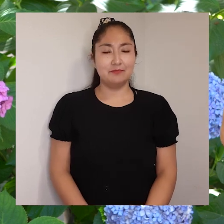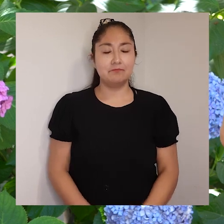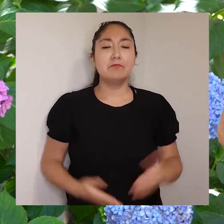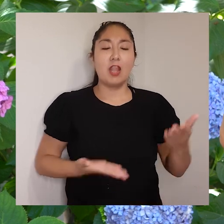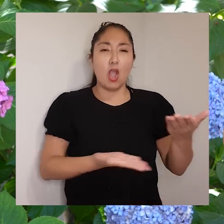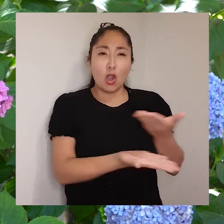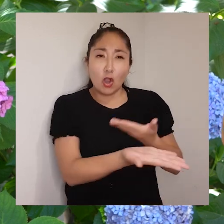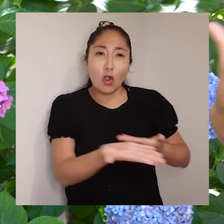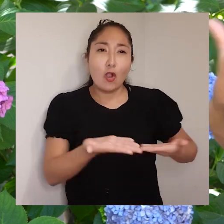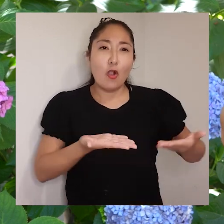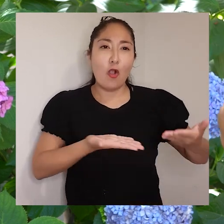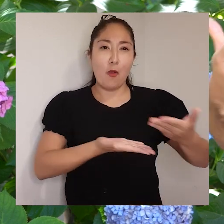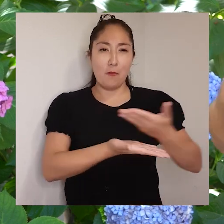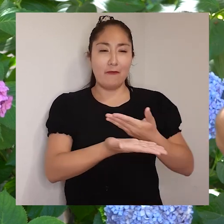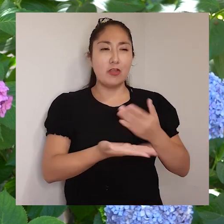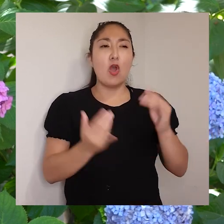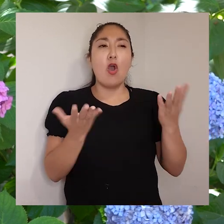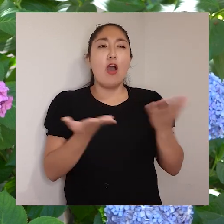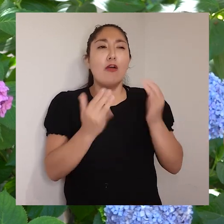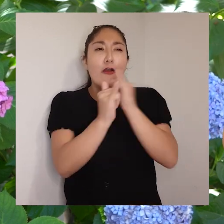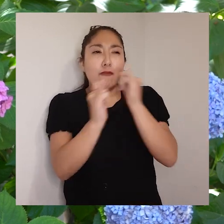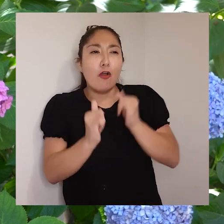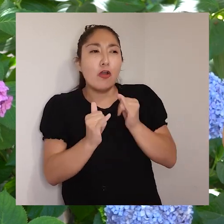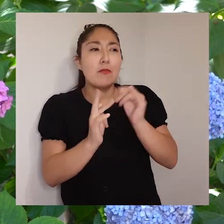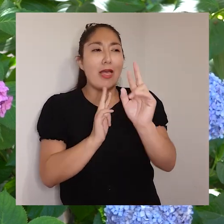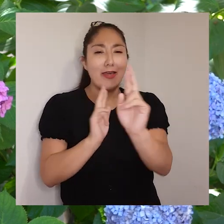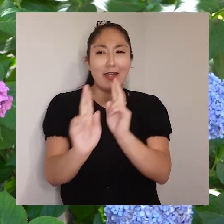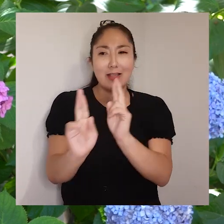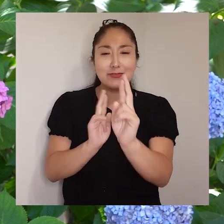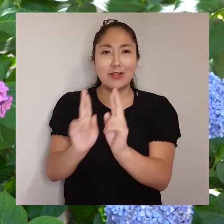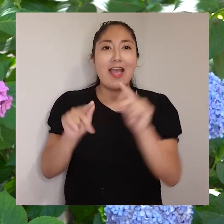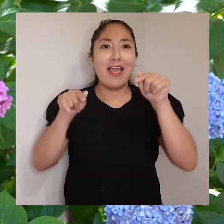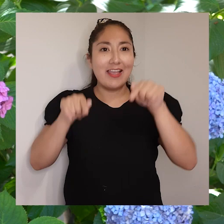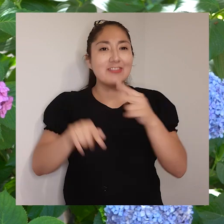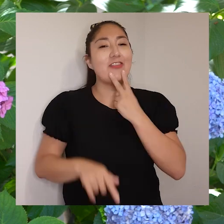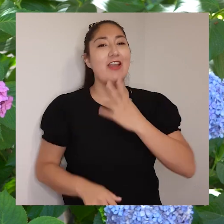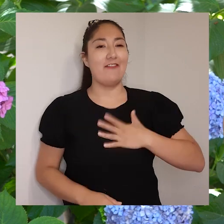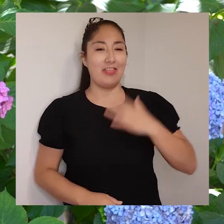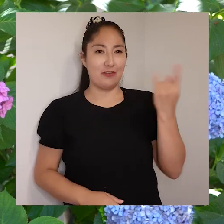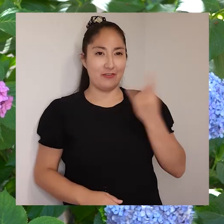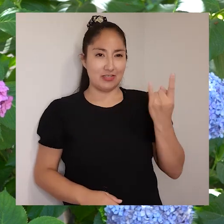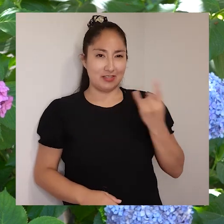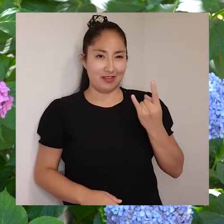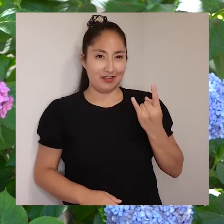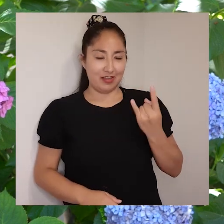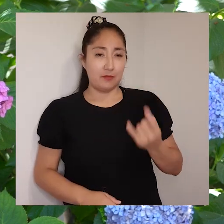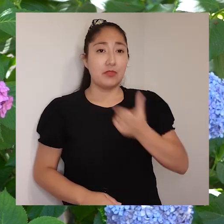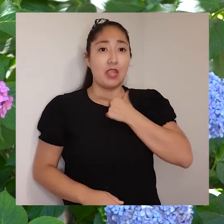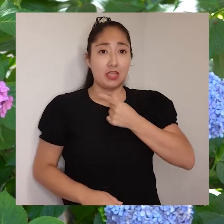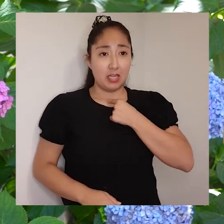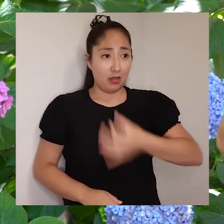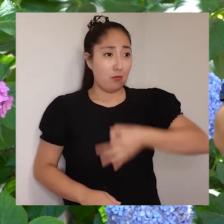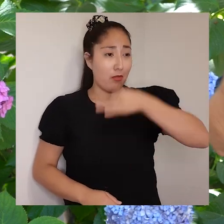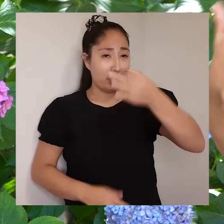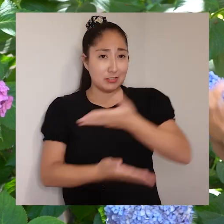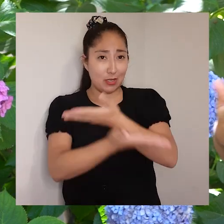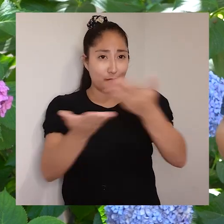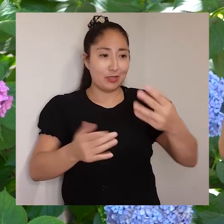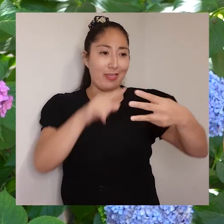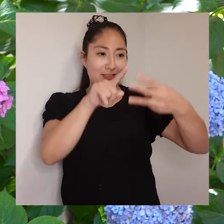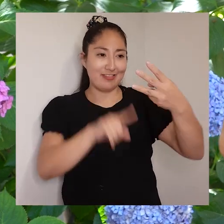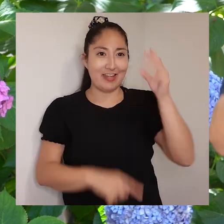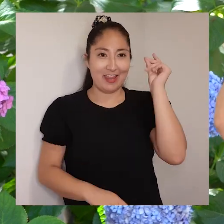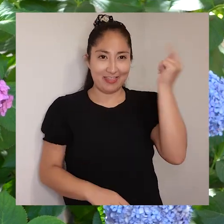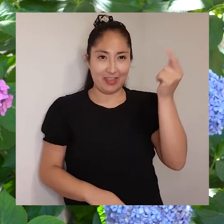La convivencia, la forma en cómo nos tratamos, es parte de la vida universitaria. Al respecto, queremos compartir tres ideas